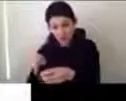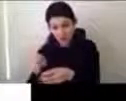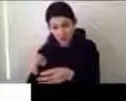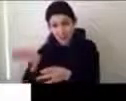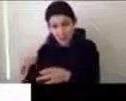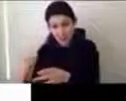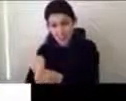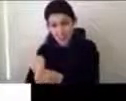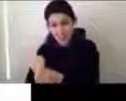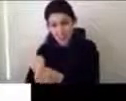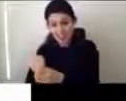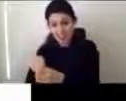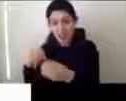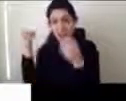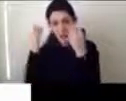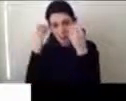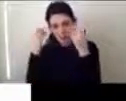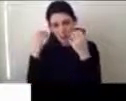también